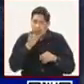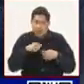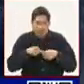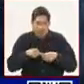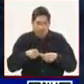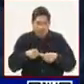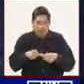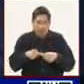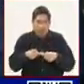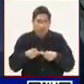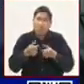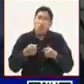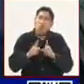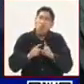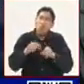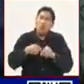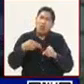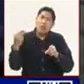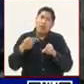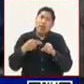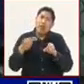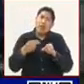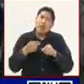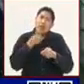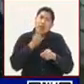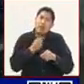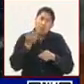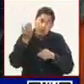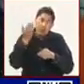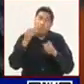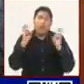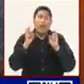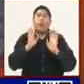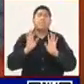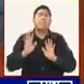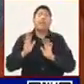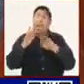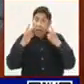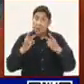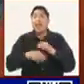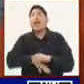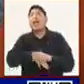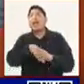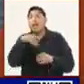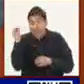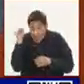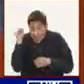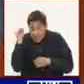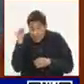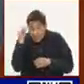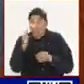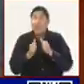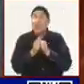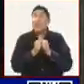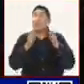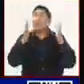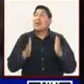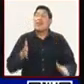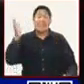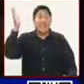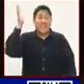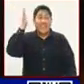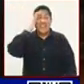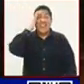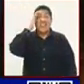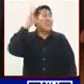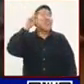indefinido eso de licenciamiento, tenemos que esperar. Muy bien, perfecto. A ver, y aquí afuera estamos, compañeros.